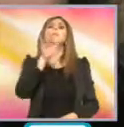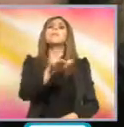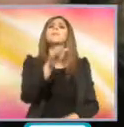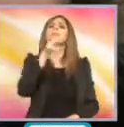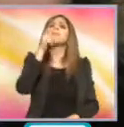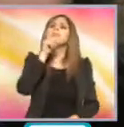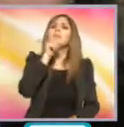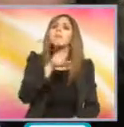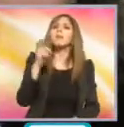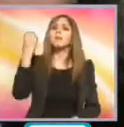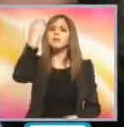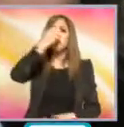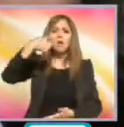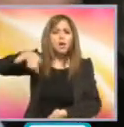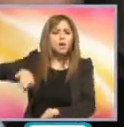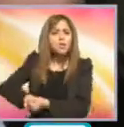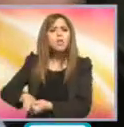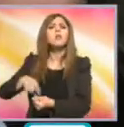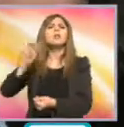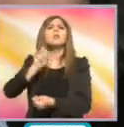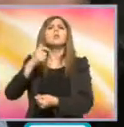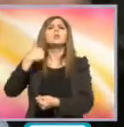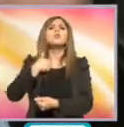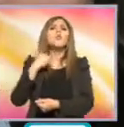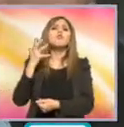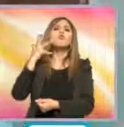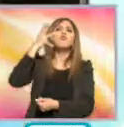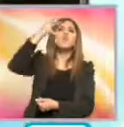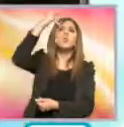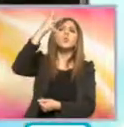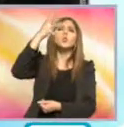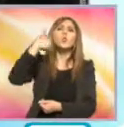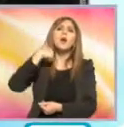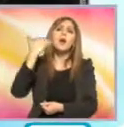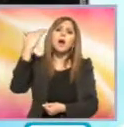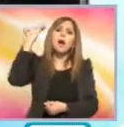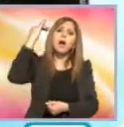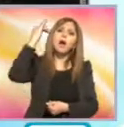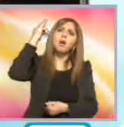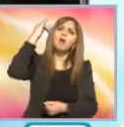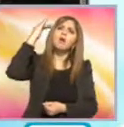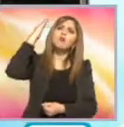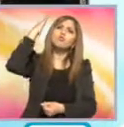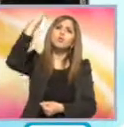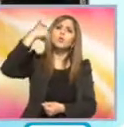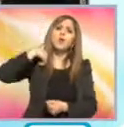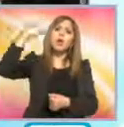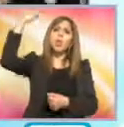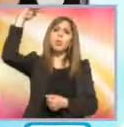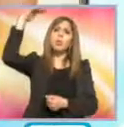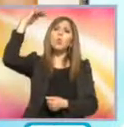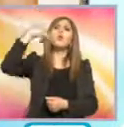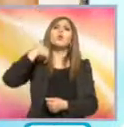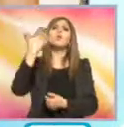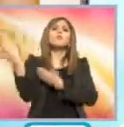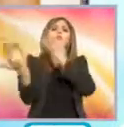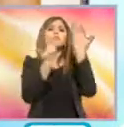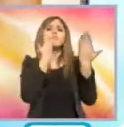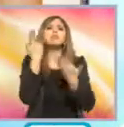de qué voy a hacer cuando sea grande. Es a través de estos conocimientos y de compartir con otros compañeros. Te pregunto,